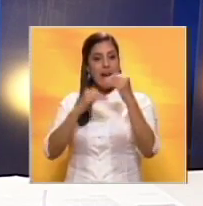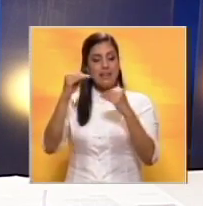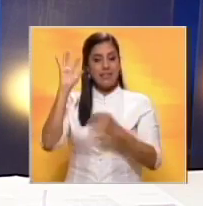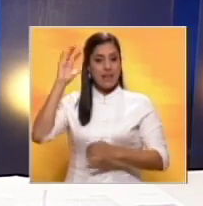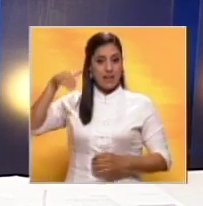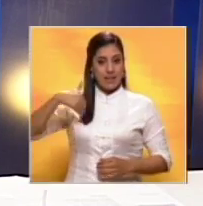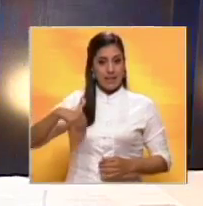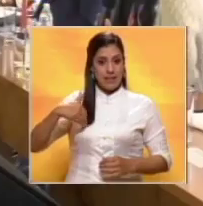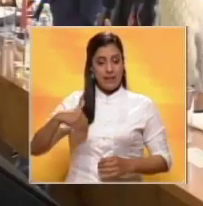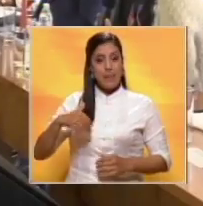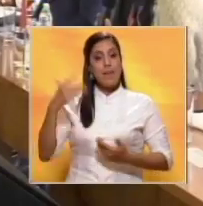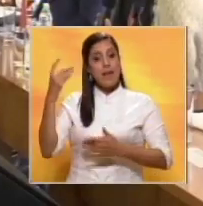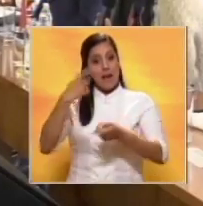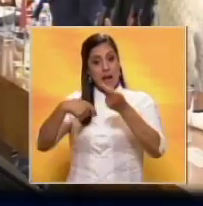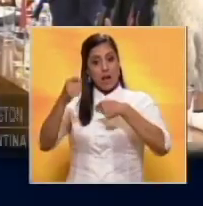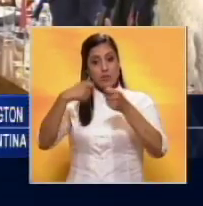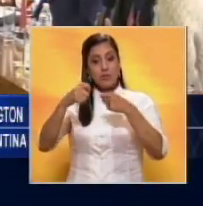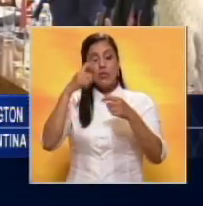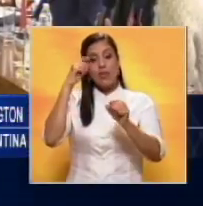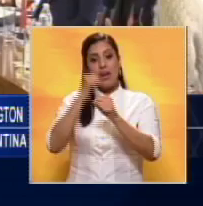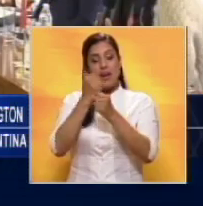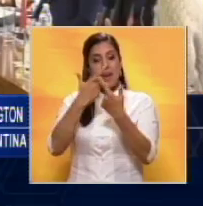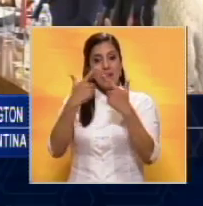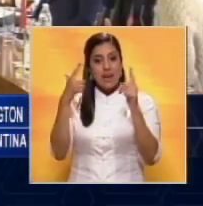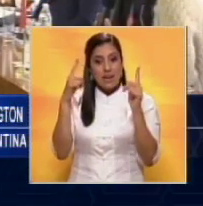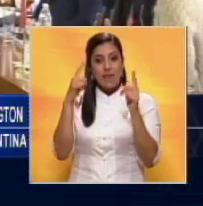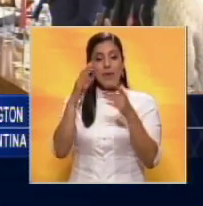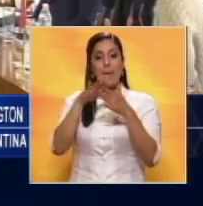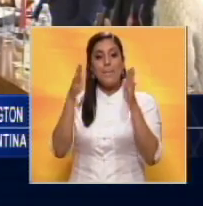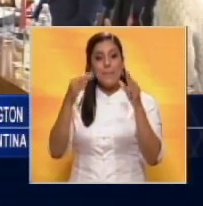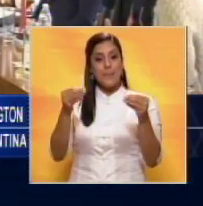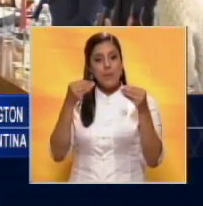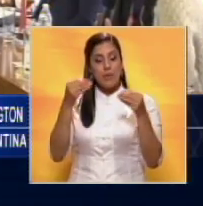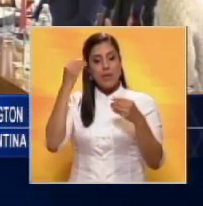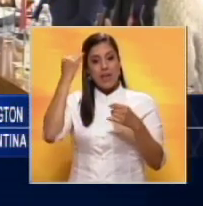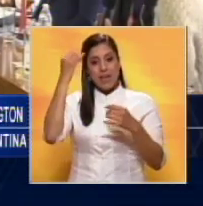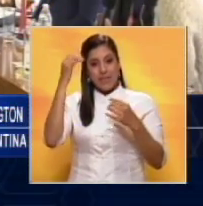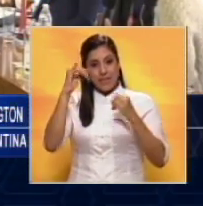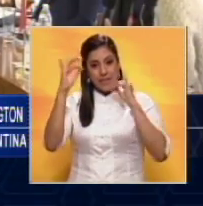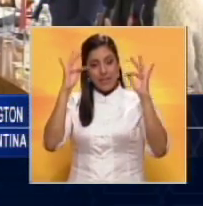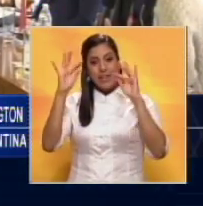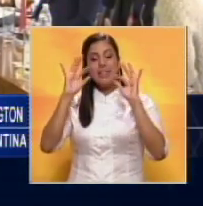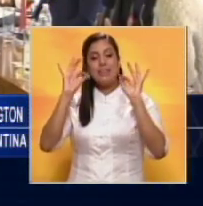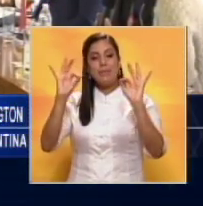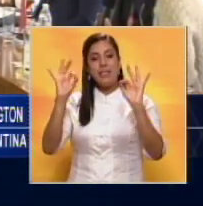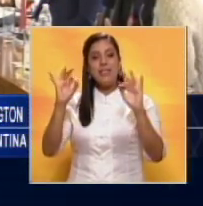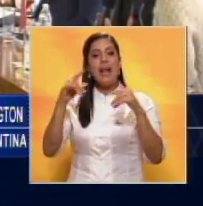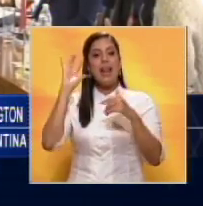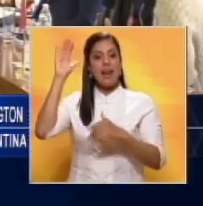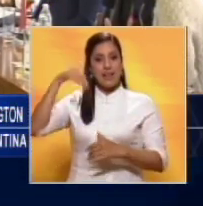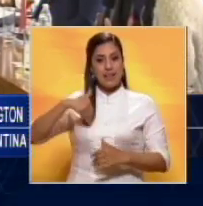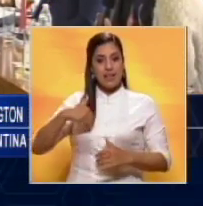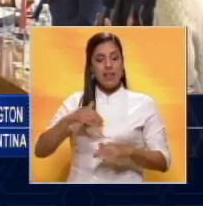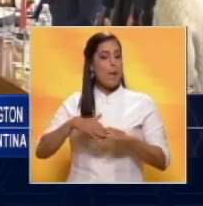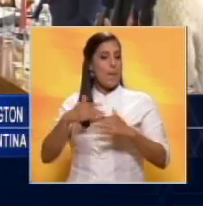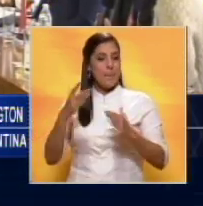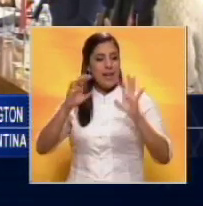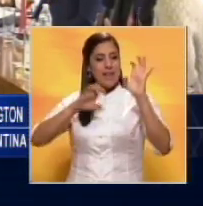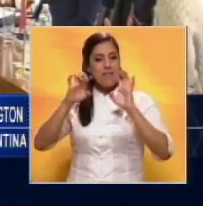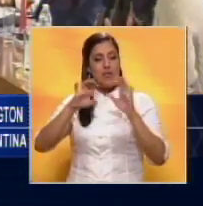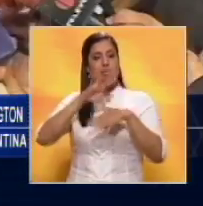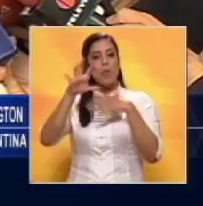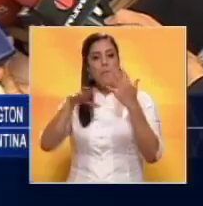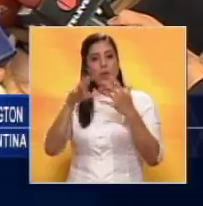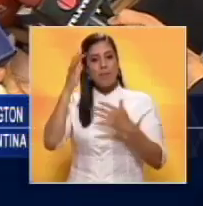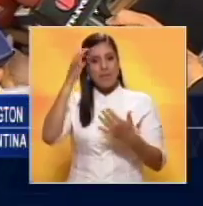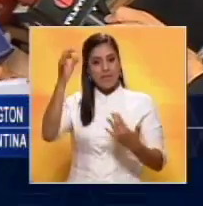en Argentina. La Asociación Iberoamericana de Ministerios Públicos celebró este jueves una asamblea extraordinaria en Argentina para analizar la